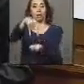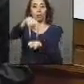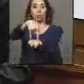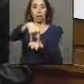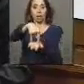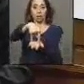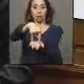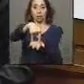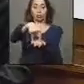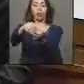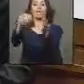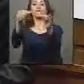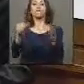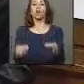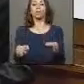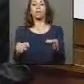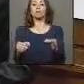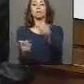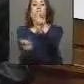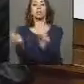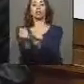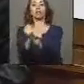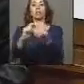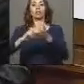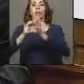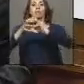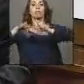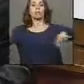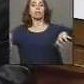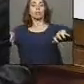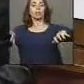Parlamento formalizar la división de los trabajadores.